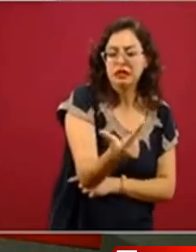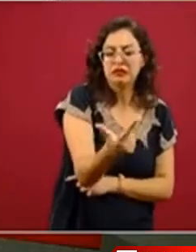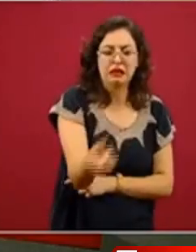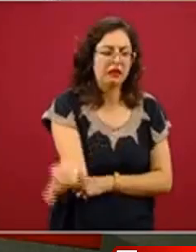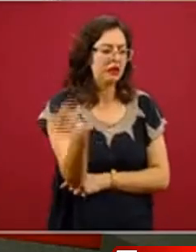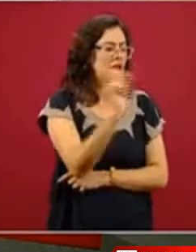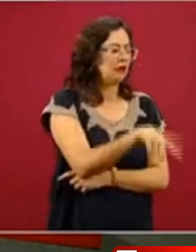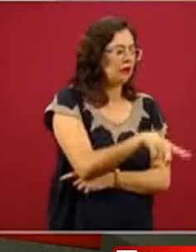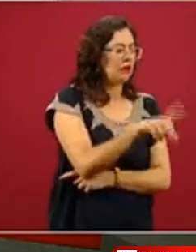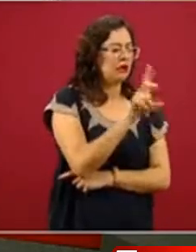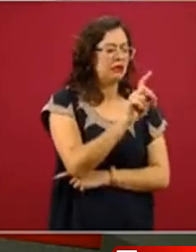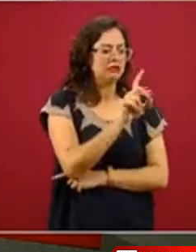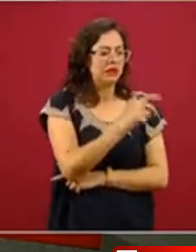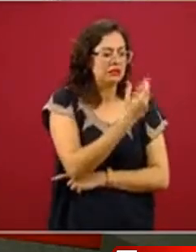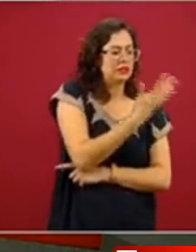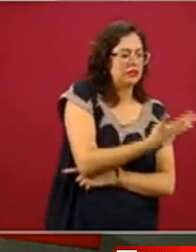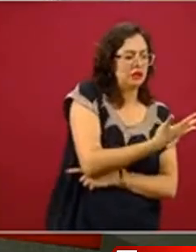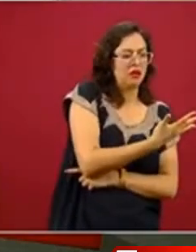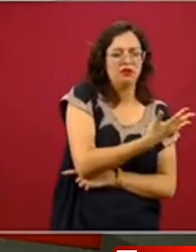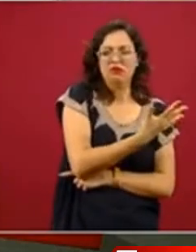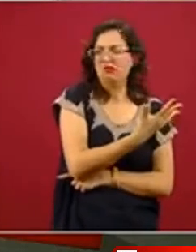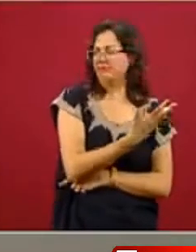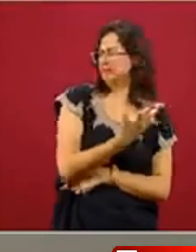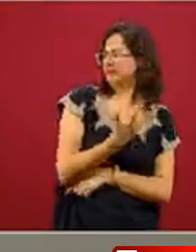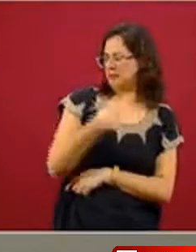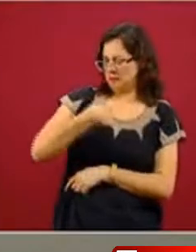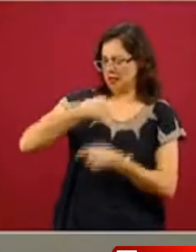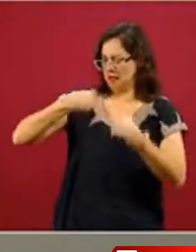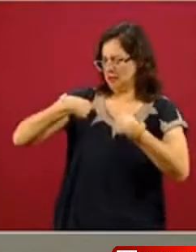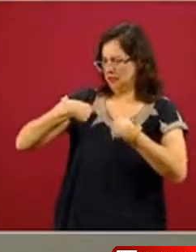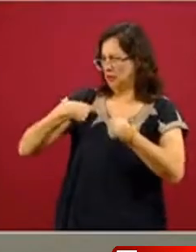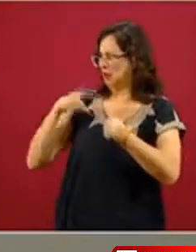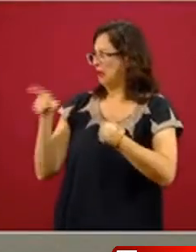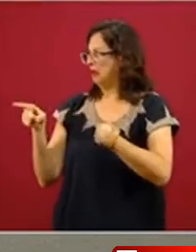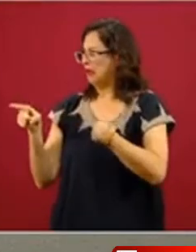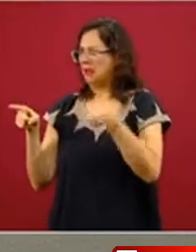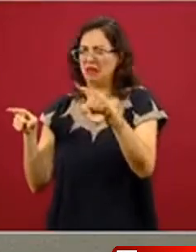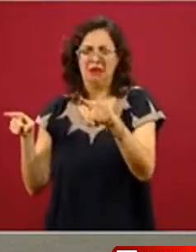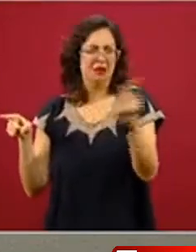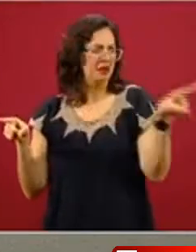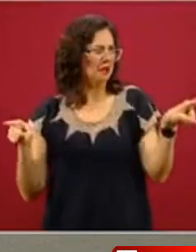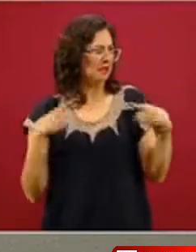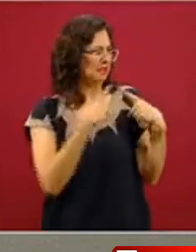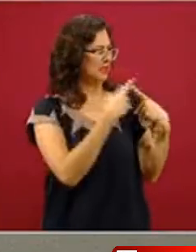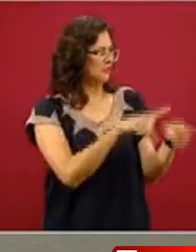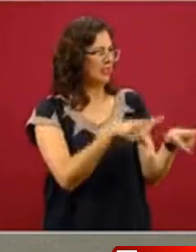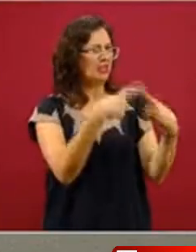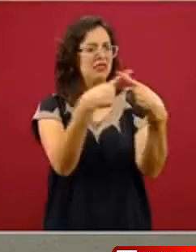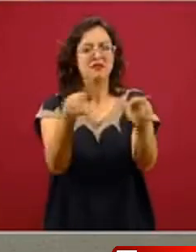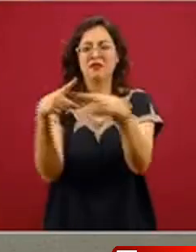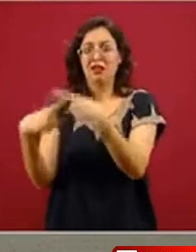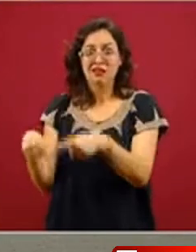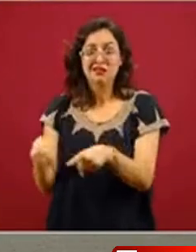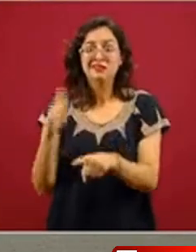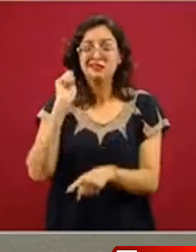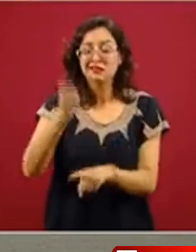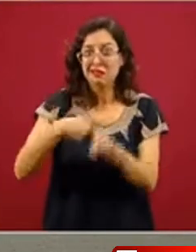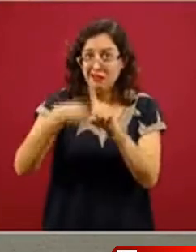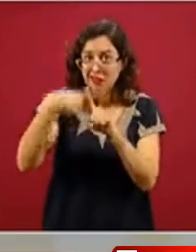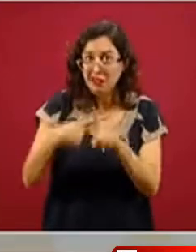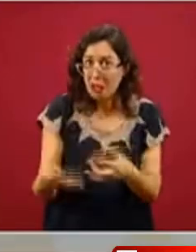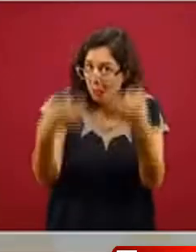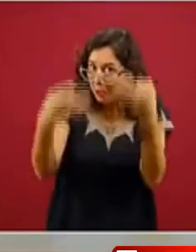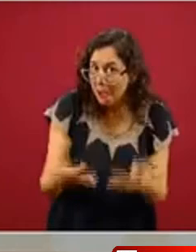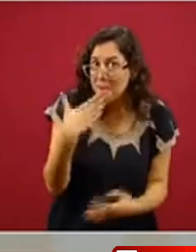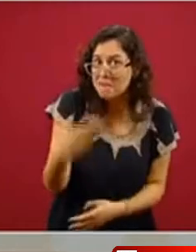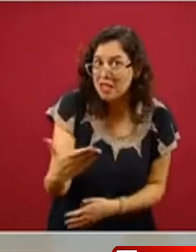37.2 y en el siguiente tenemos 35.3. Entonces, ciertamente son muy susceptibles a la calidad de la técnica, si